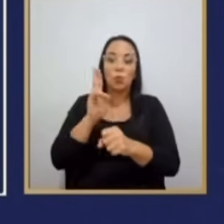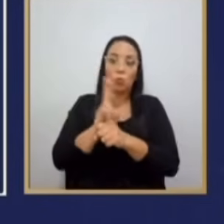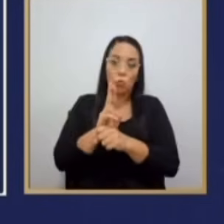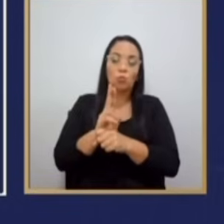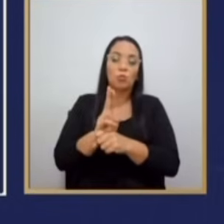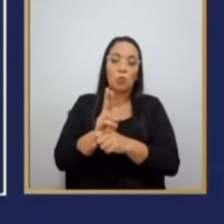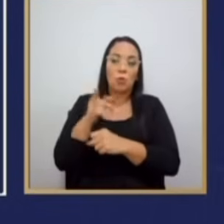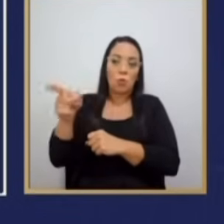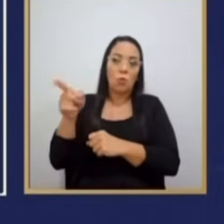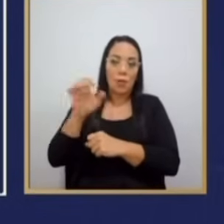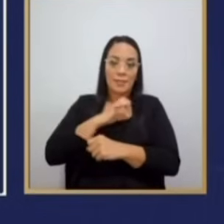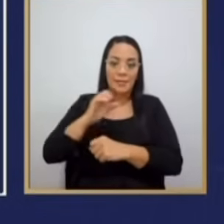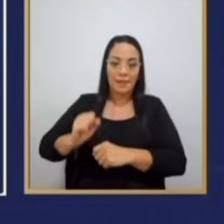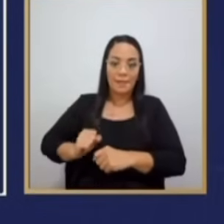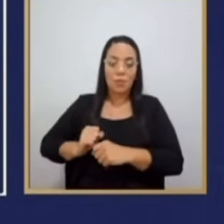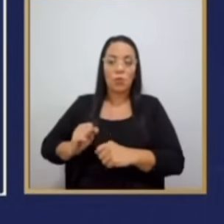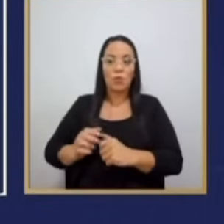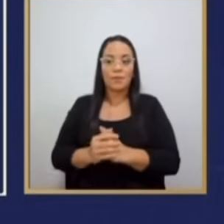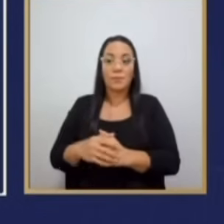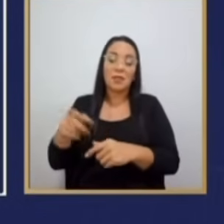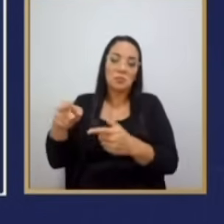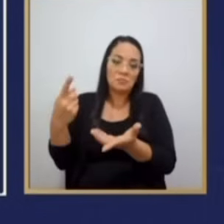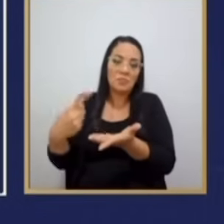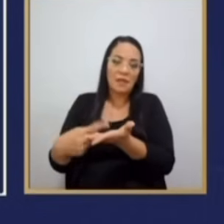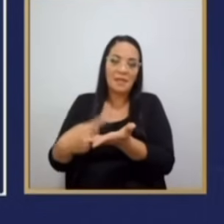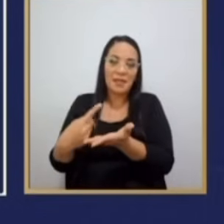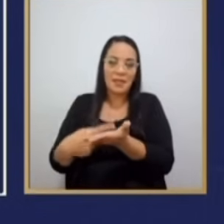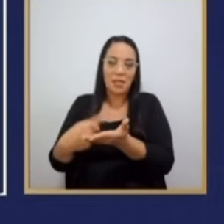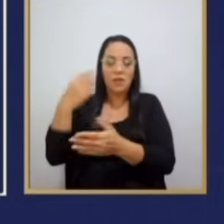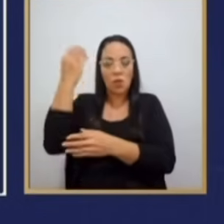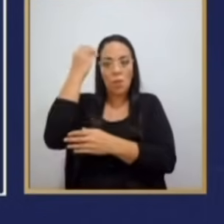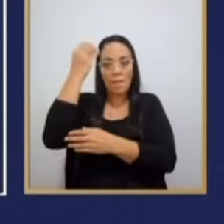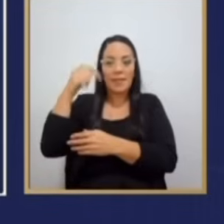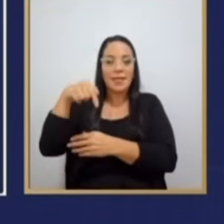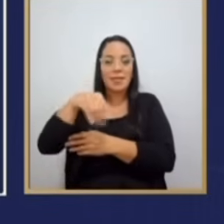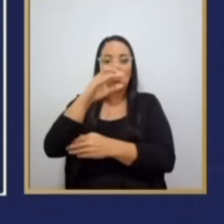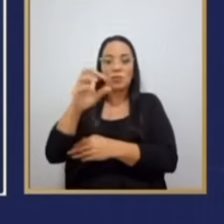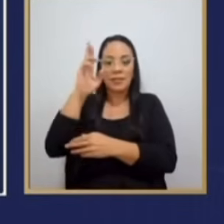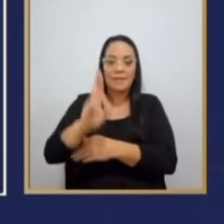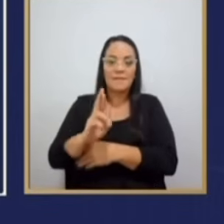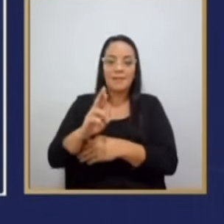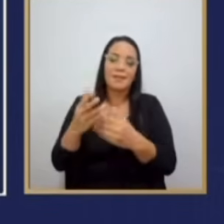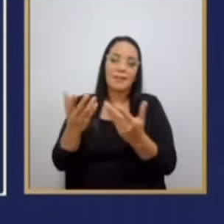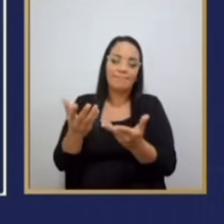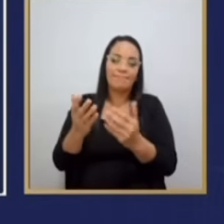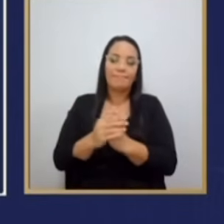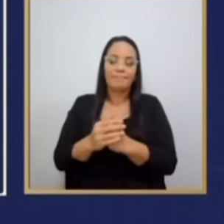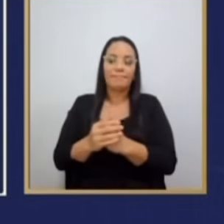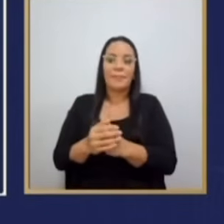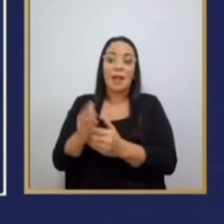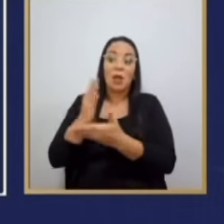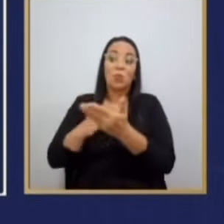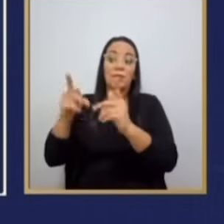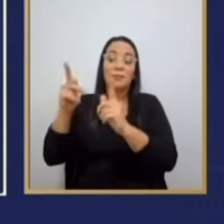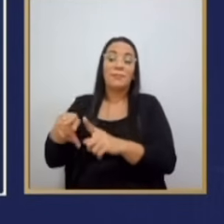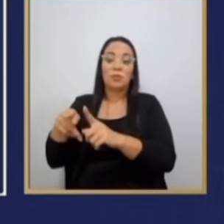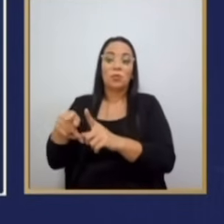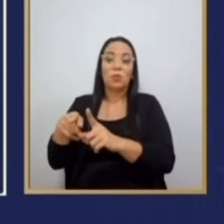que ha utilizado El Salvador, eso es debatible. Obviamente aquí en Costa Rica los que pegan abrazos a los que dan